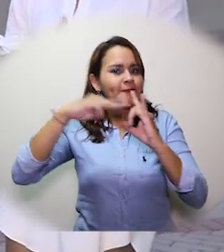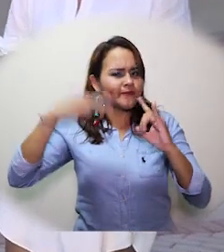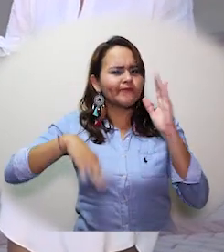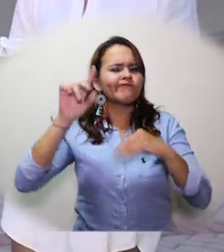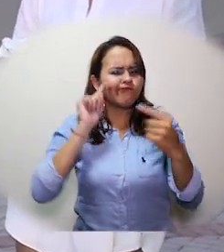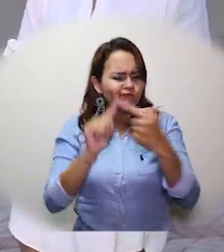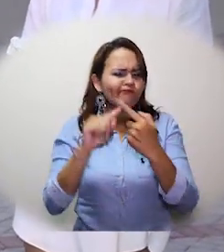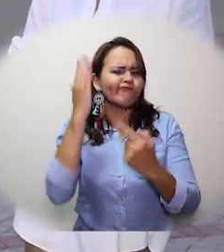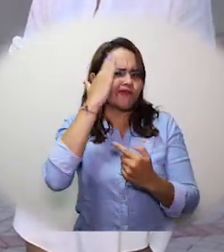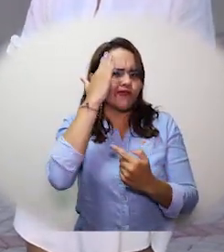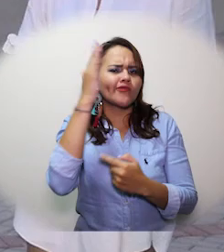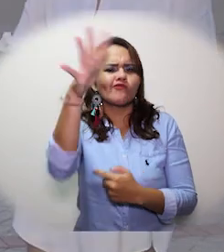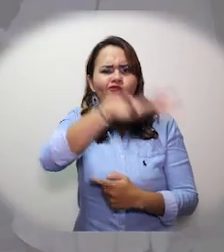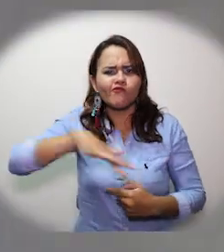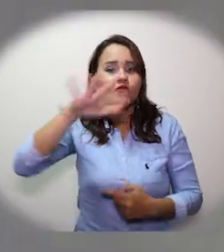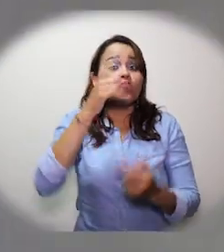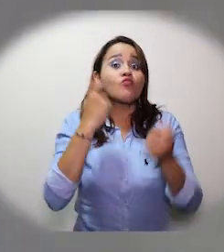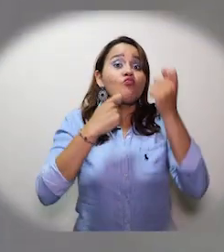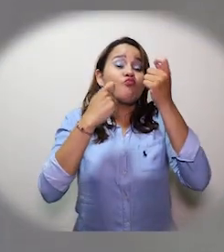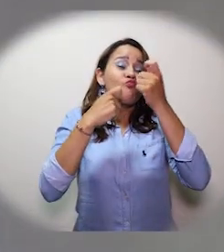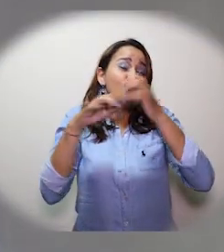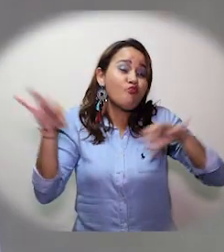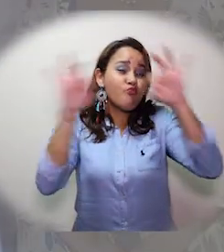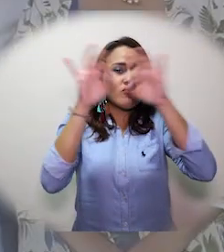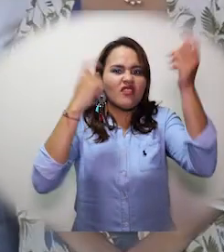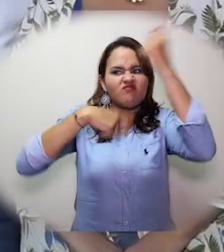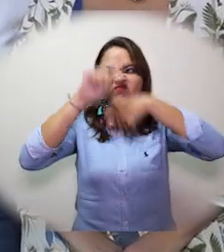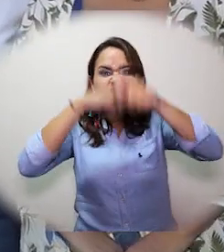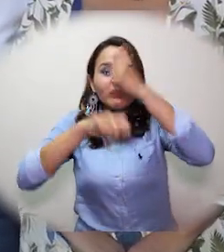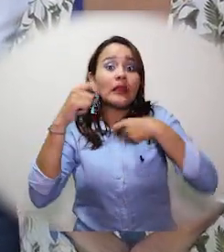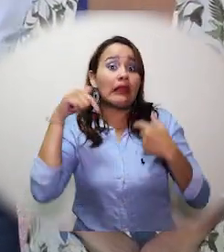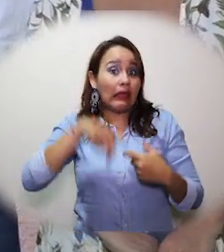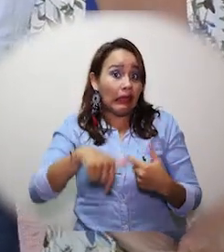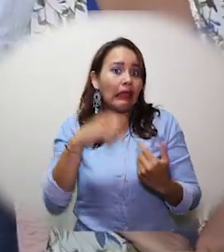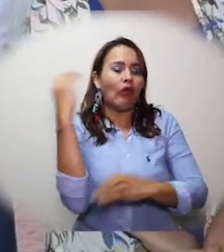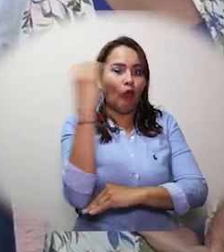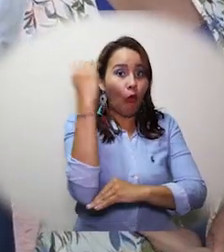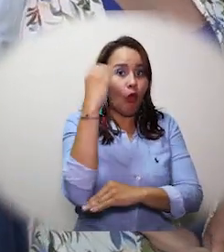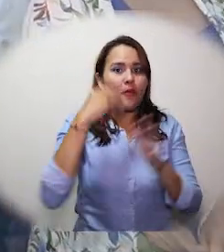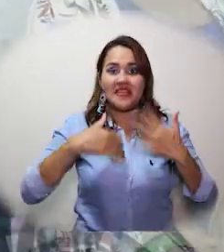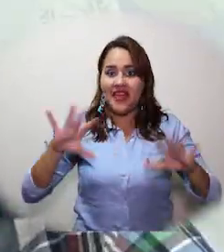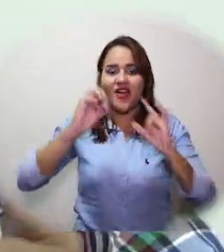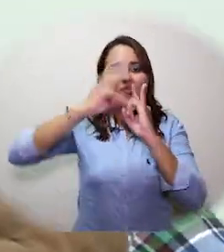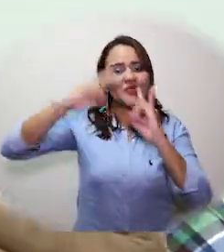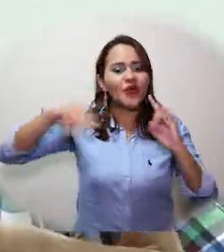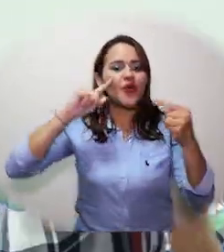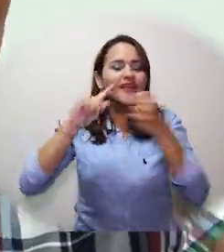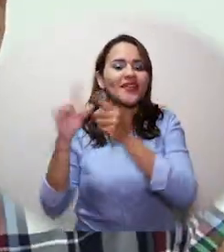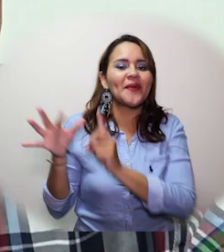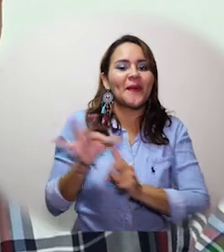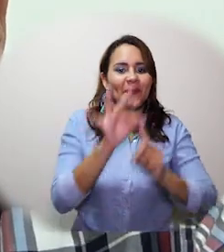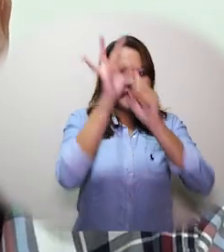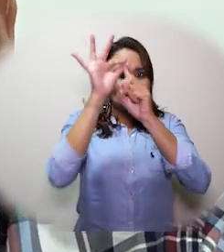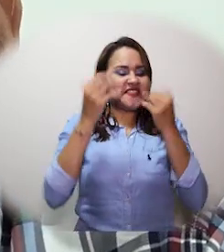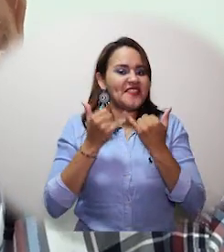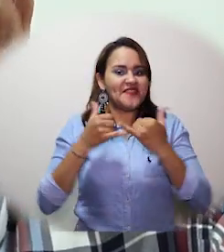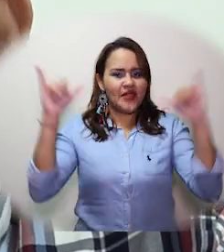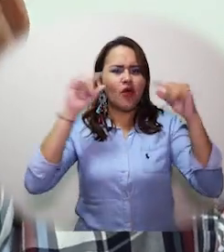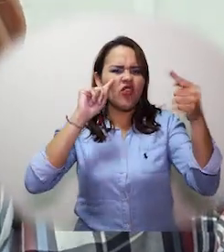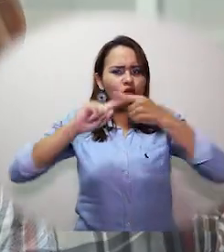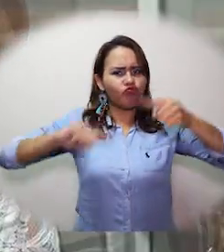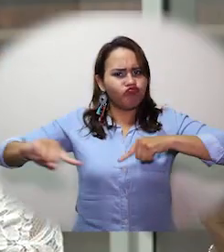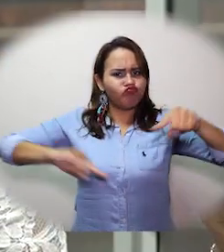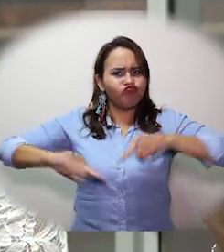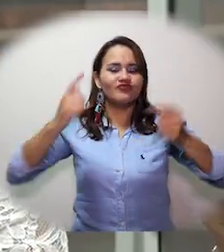Comprometidos con la realidad del área de mercadeo en la región y el país, la Universidad del Magdalena culminó la primera corte de la especialización en gerencia de